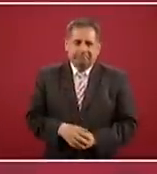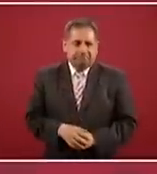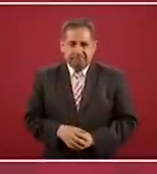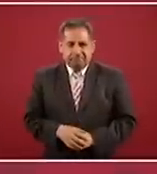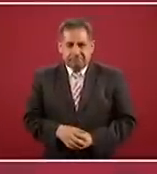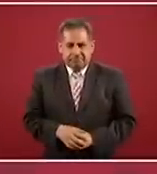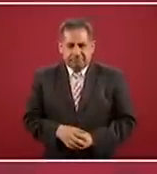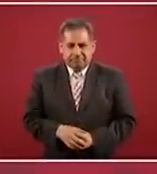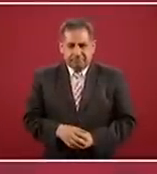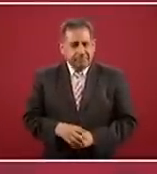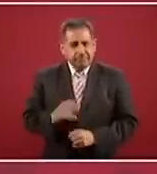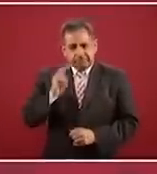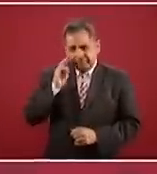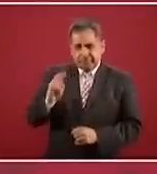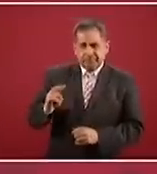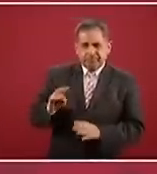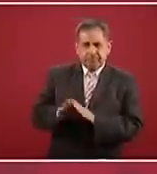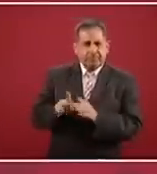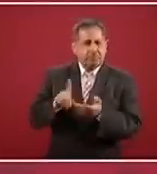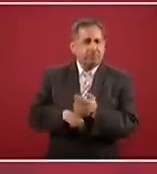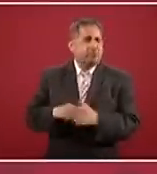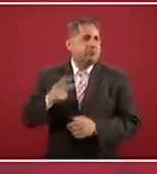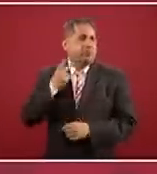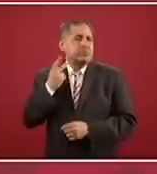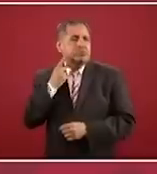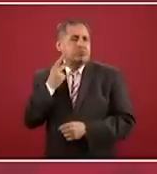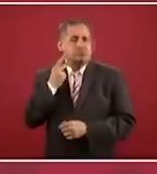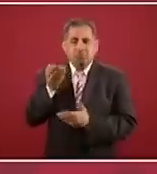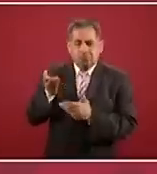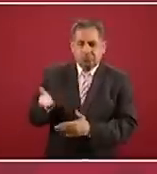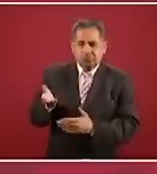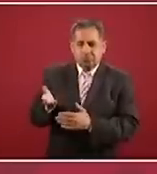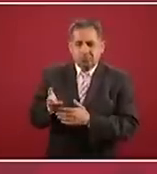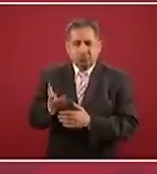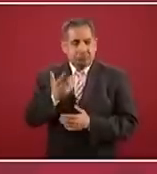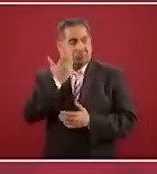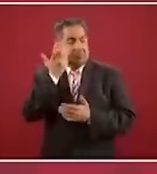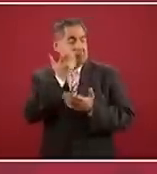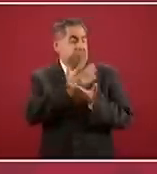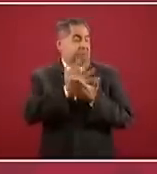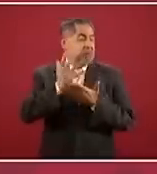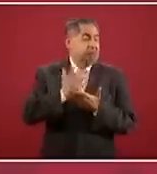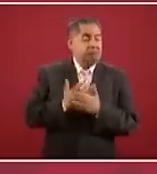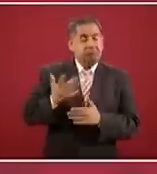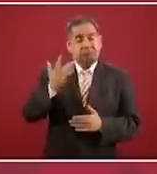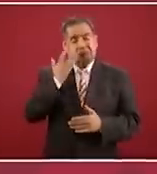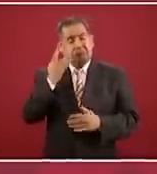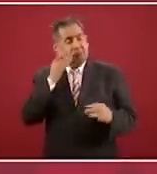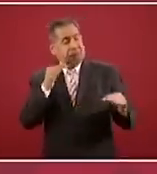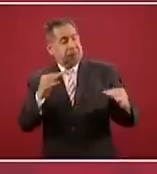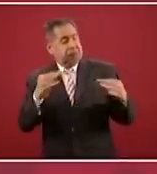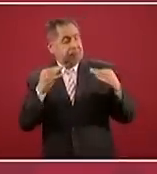Ustedes ven a un político fantoche,